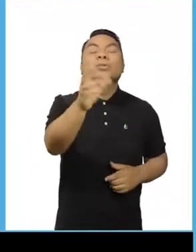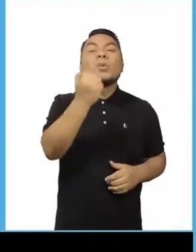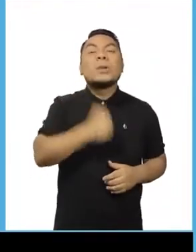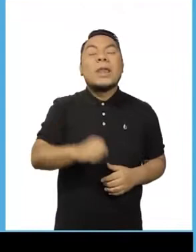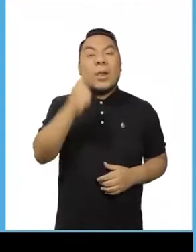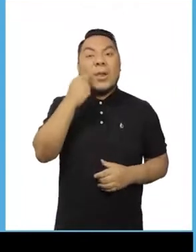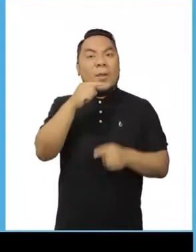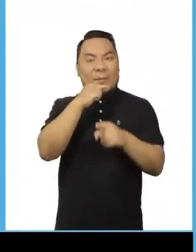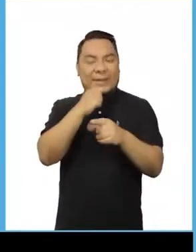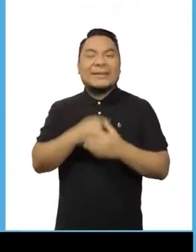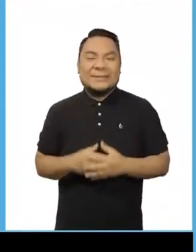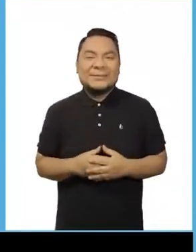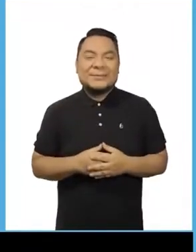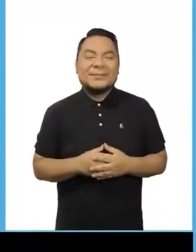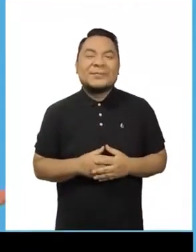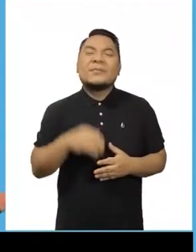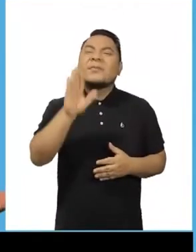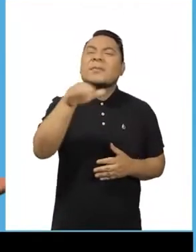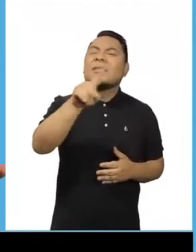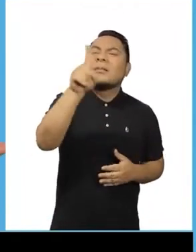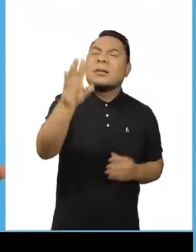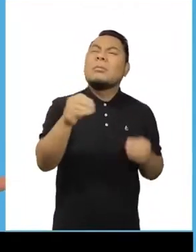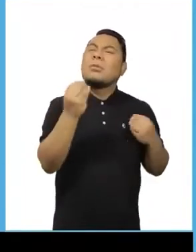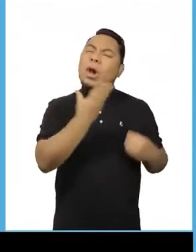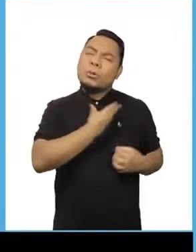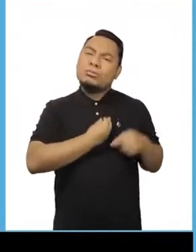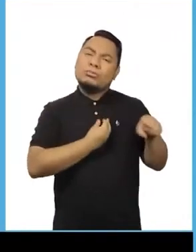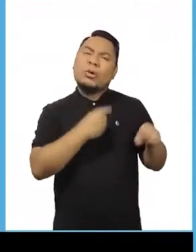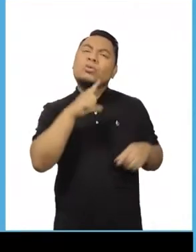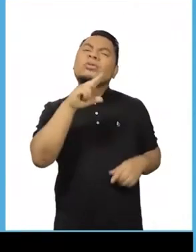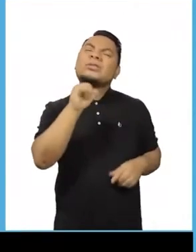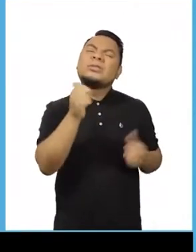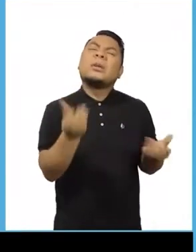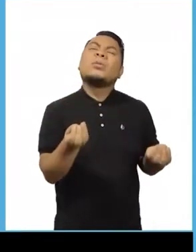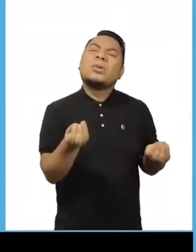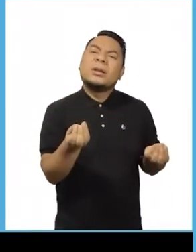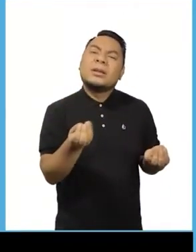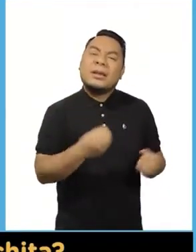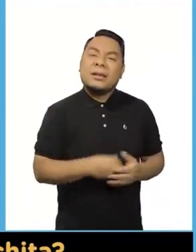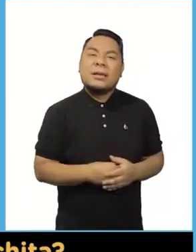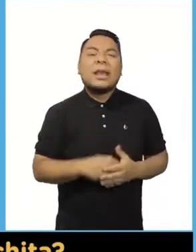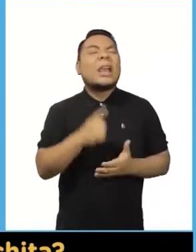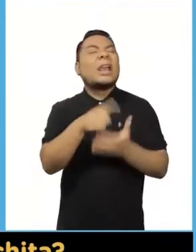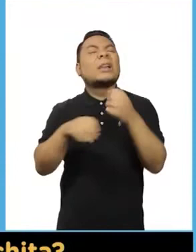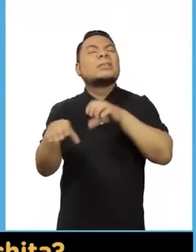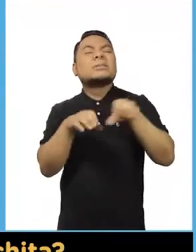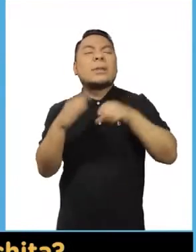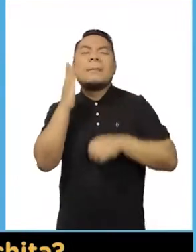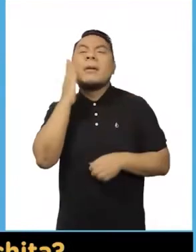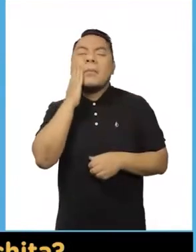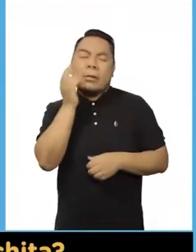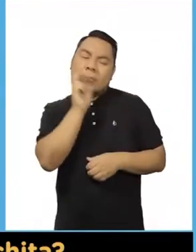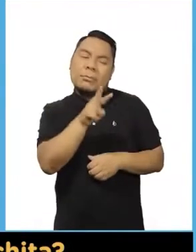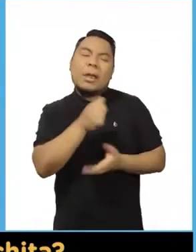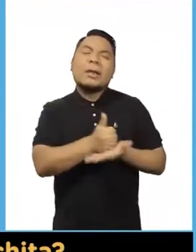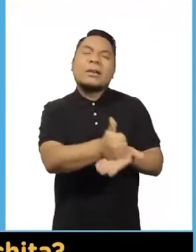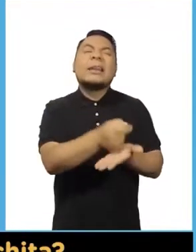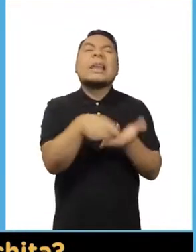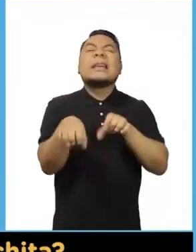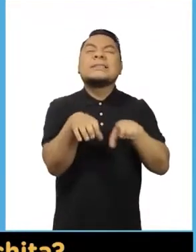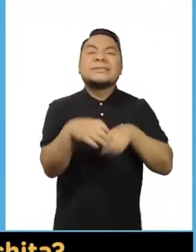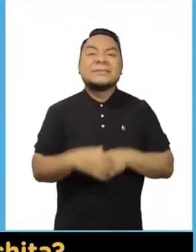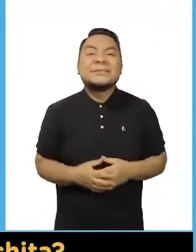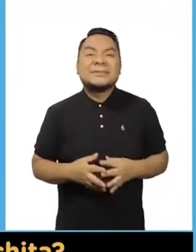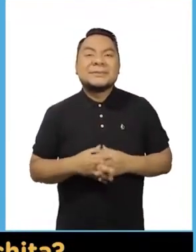tu hija o hijo, ¿por qué estuvo triste Luchita? ¿Qué hizo la mamá para ayudar a